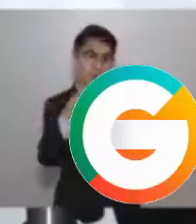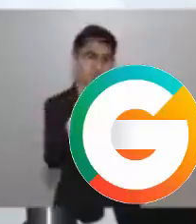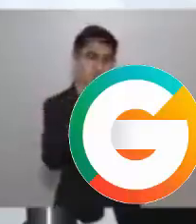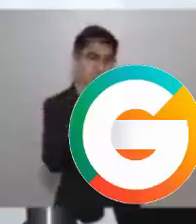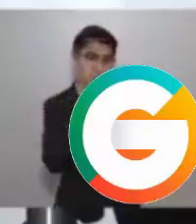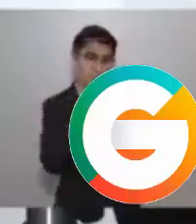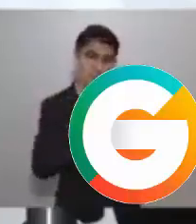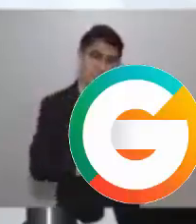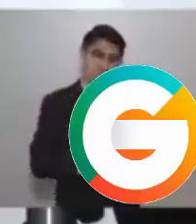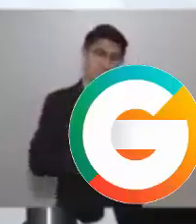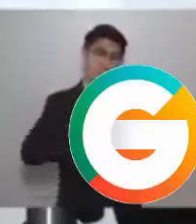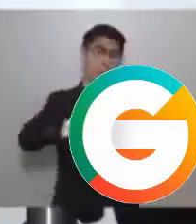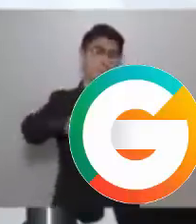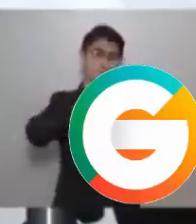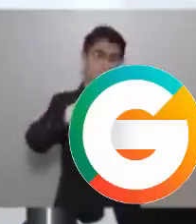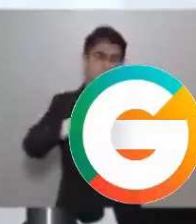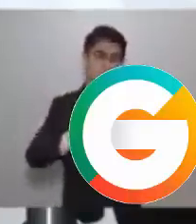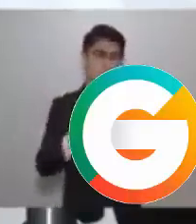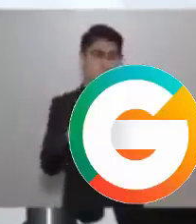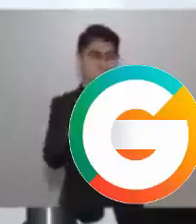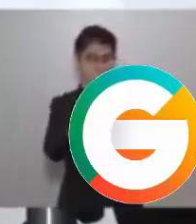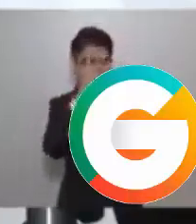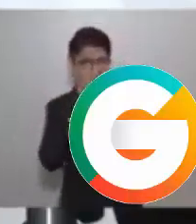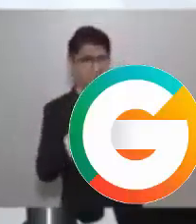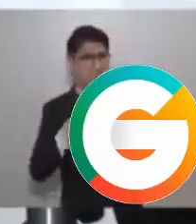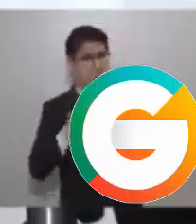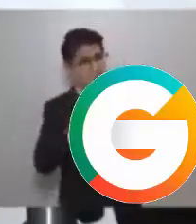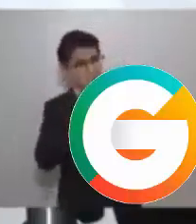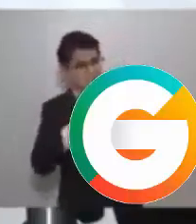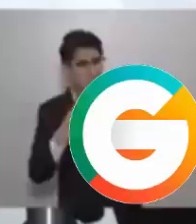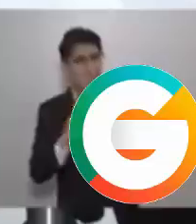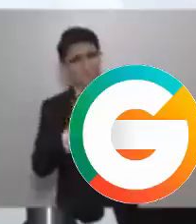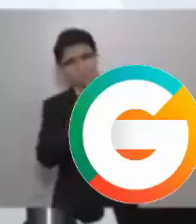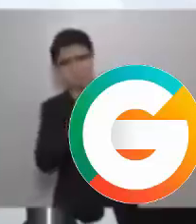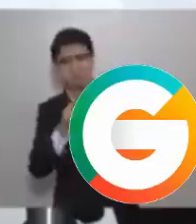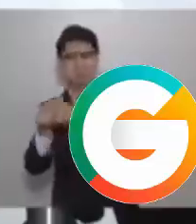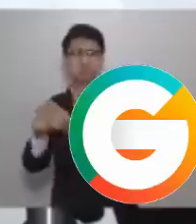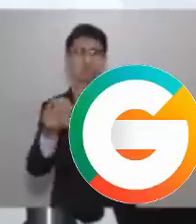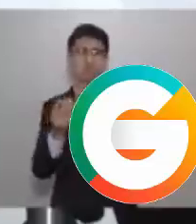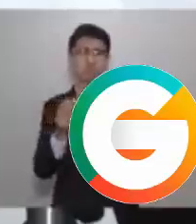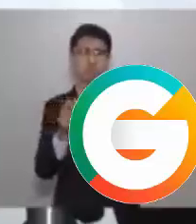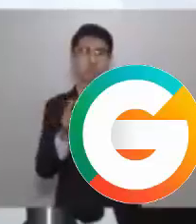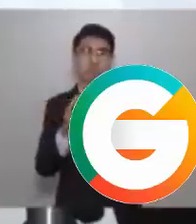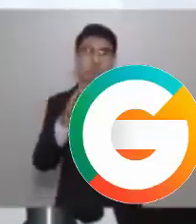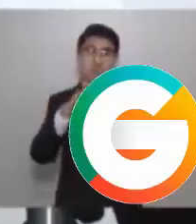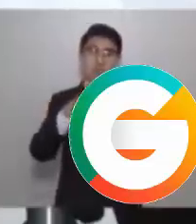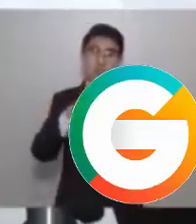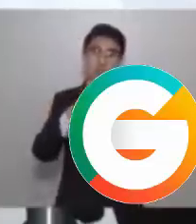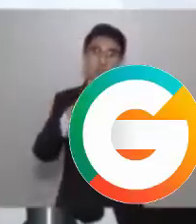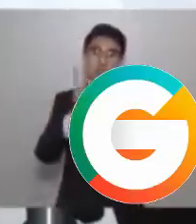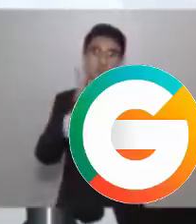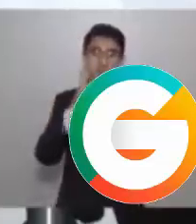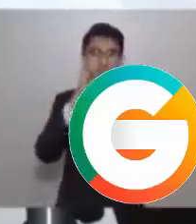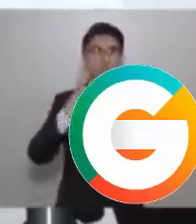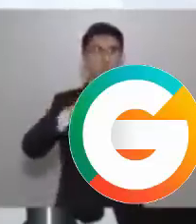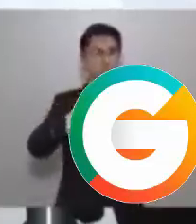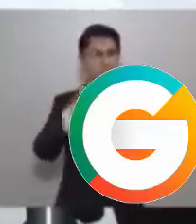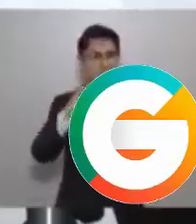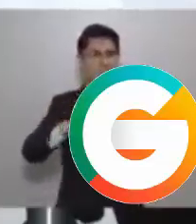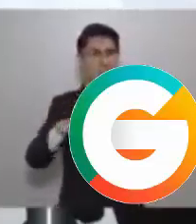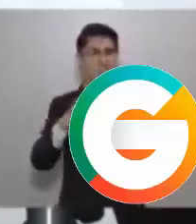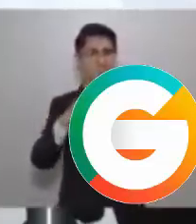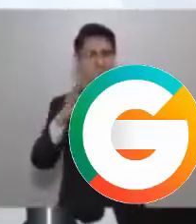también con las autoridades del lugar de procedencia de donde vive el abuelo y el menor